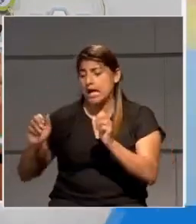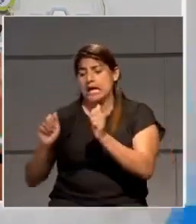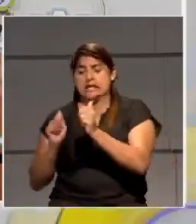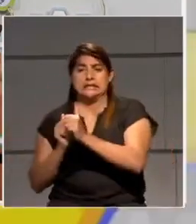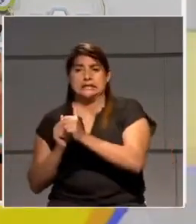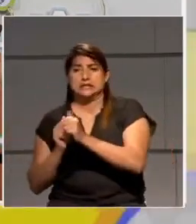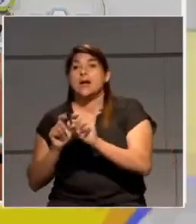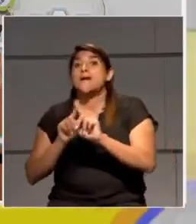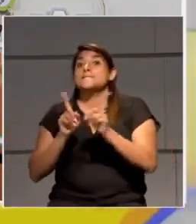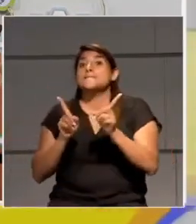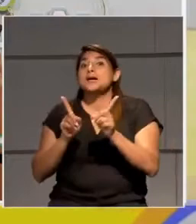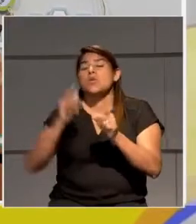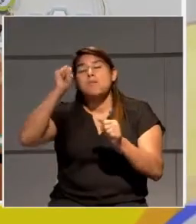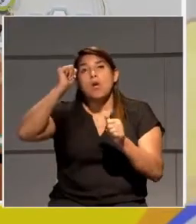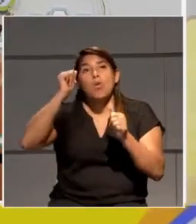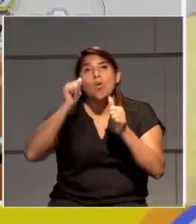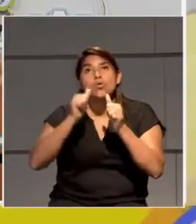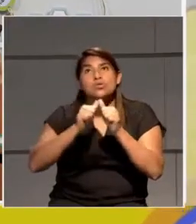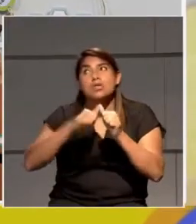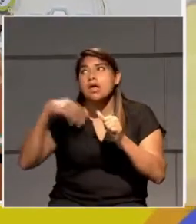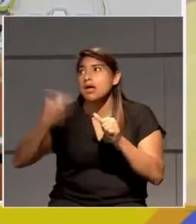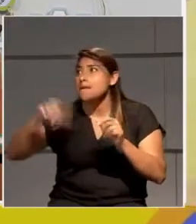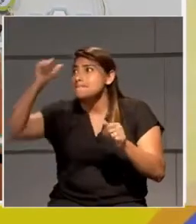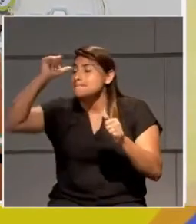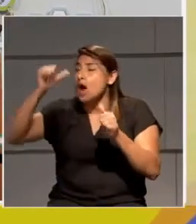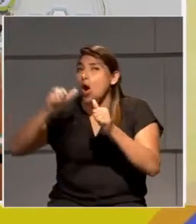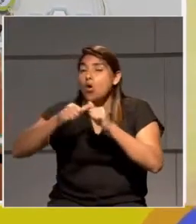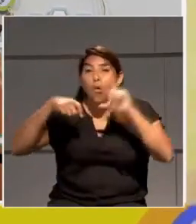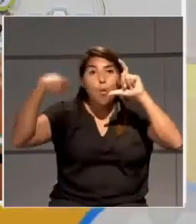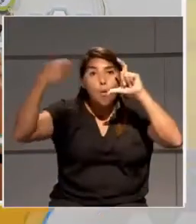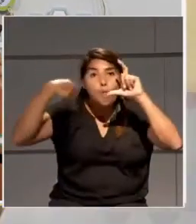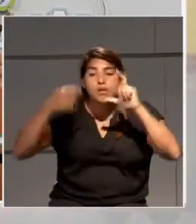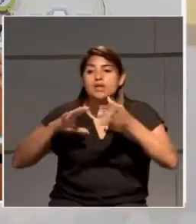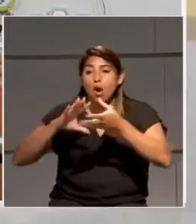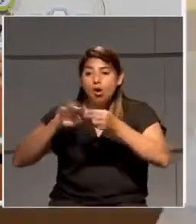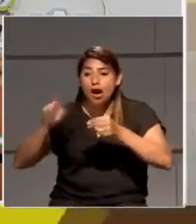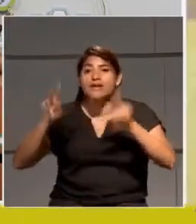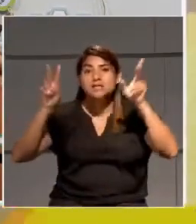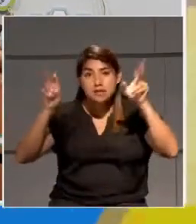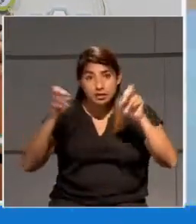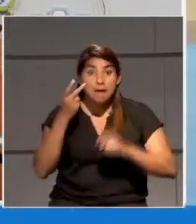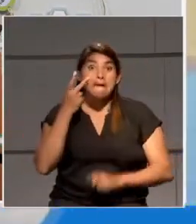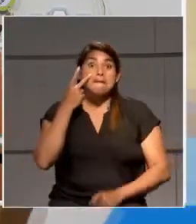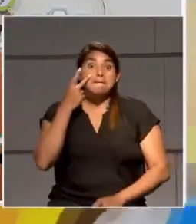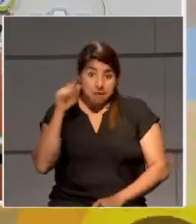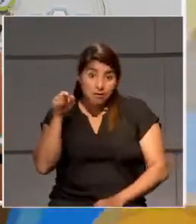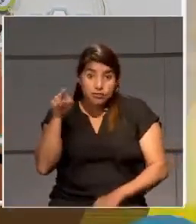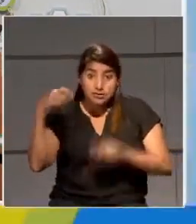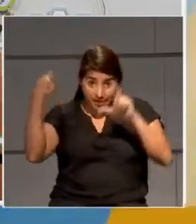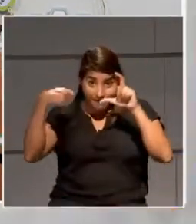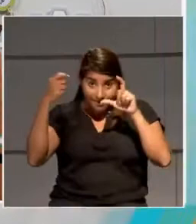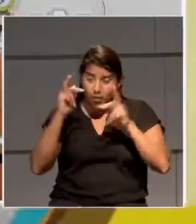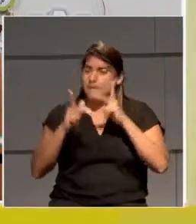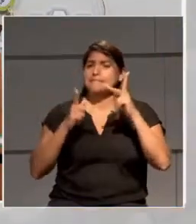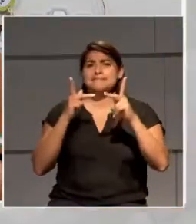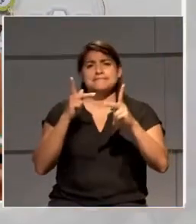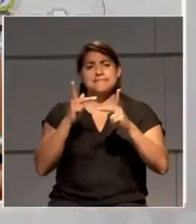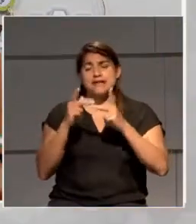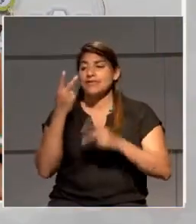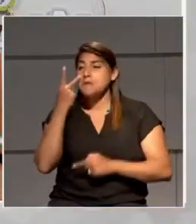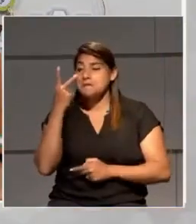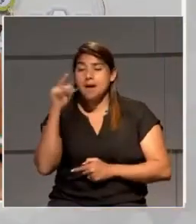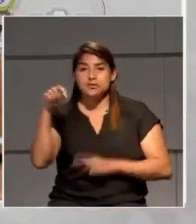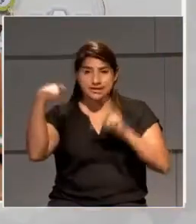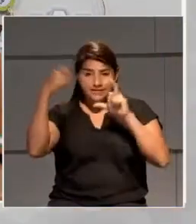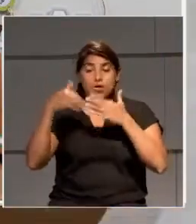Claro. Pero ¿sabe qué me acordé? Me acordé de un video que habla de esto. ¿Qué le parece si vamos a ver ese video? Perfecto, vamos a ver ese